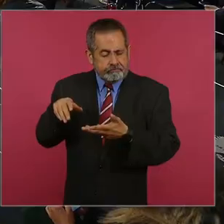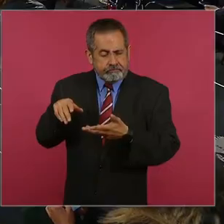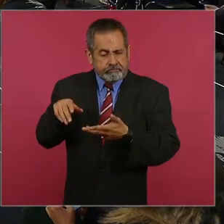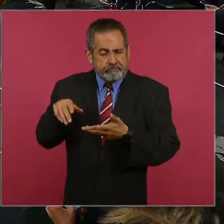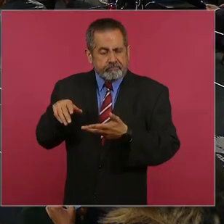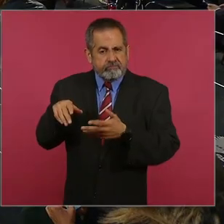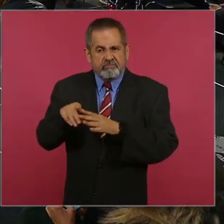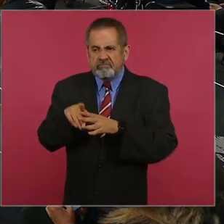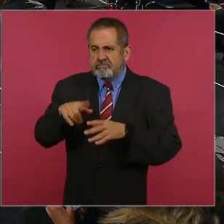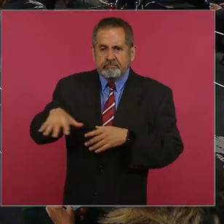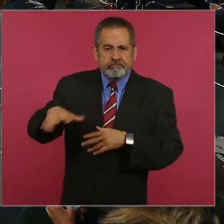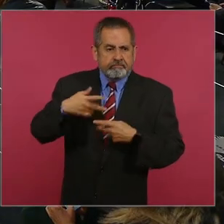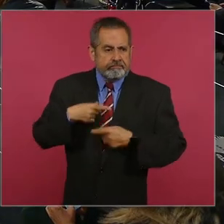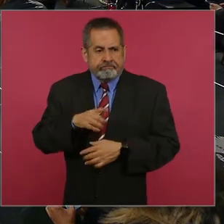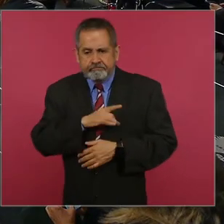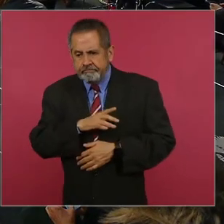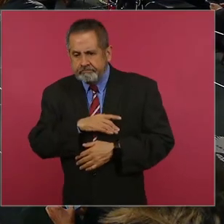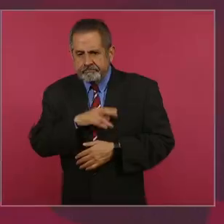temor de miedo